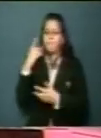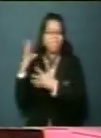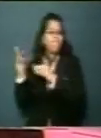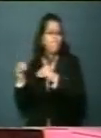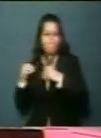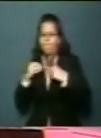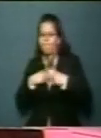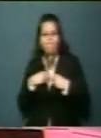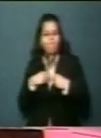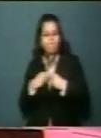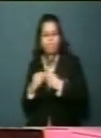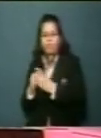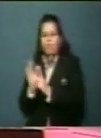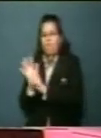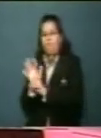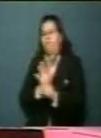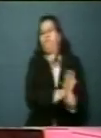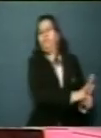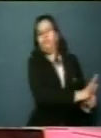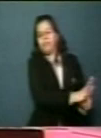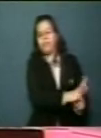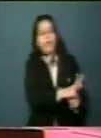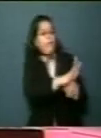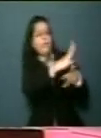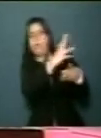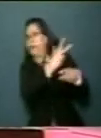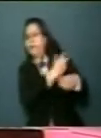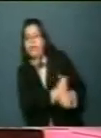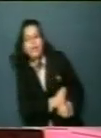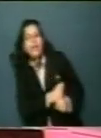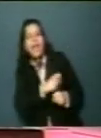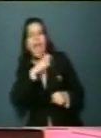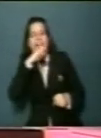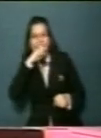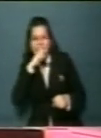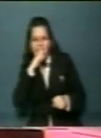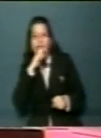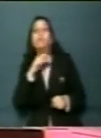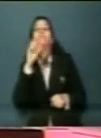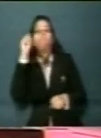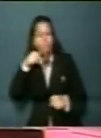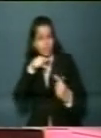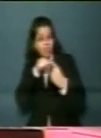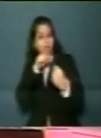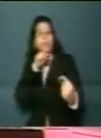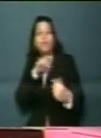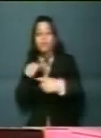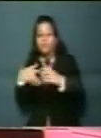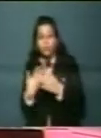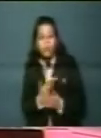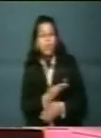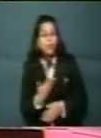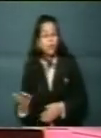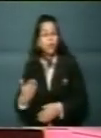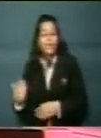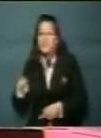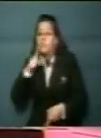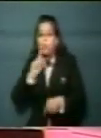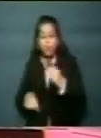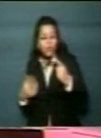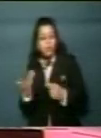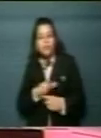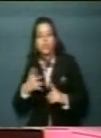exclusión, la desconfianza, la pobreza, todo aquello que nos impida alcanzar la libertad plena.